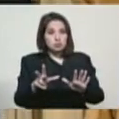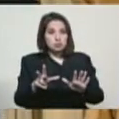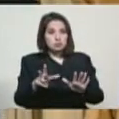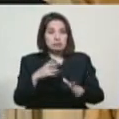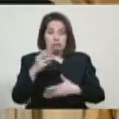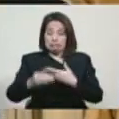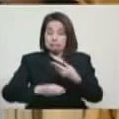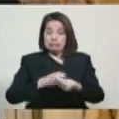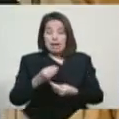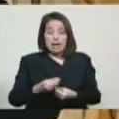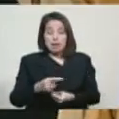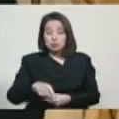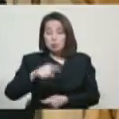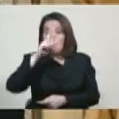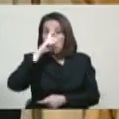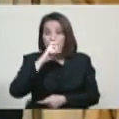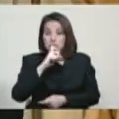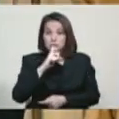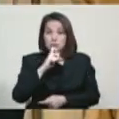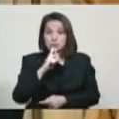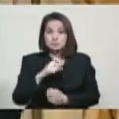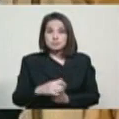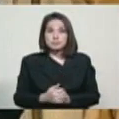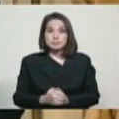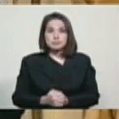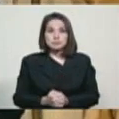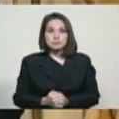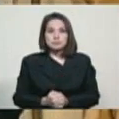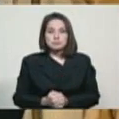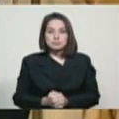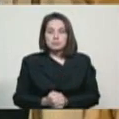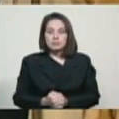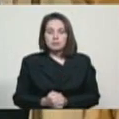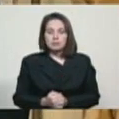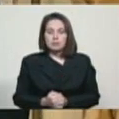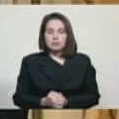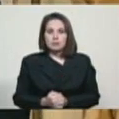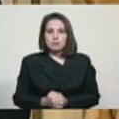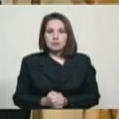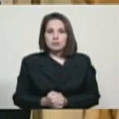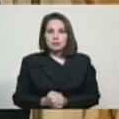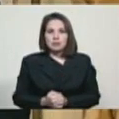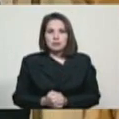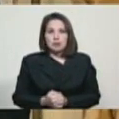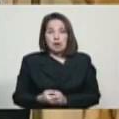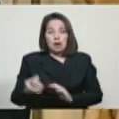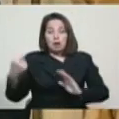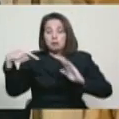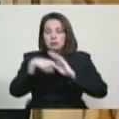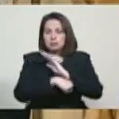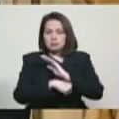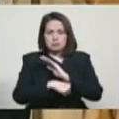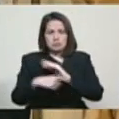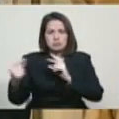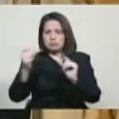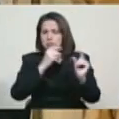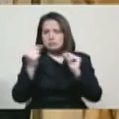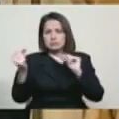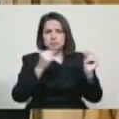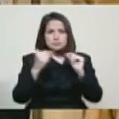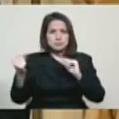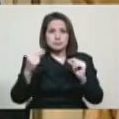ha sido un año, es un año de profundo debate democrático de la sociedad,